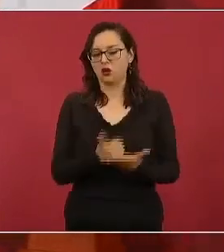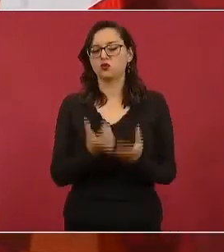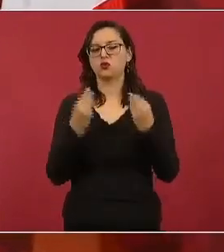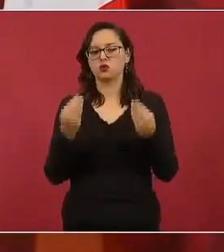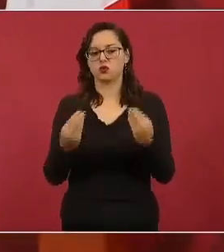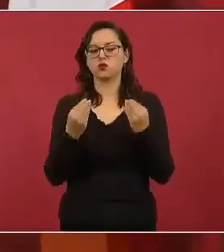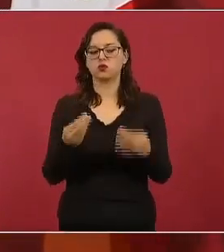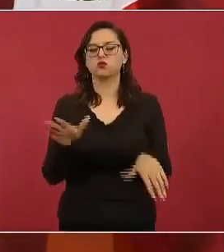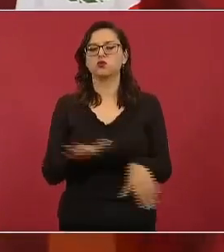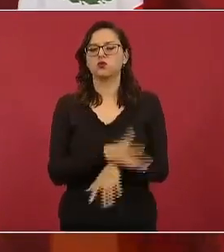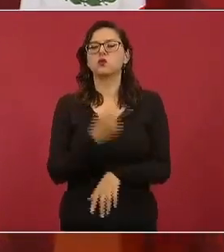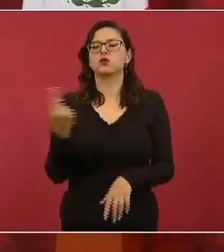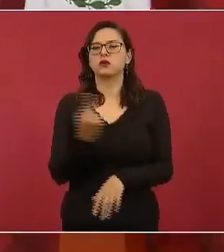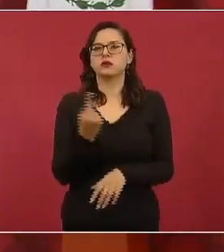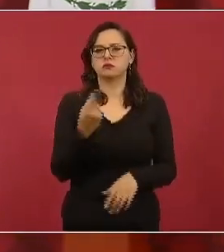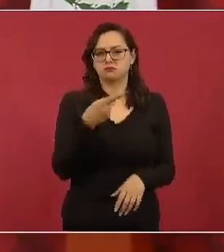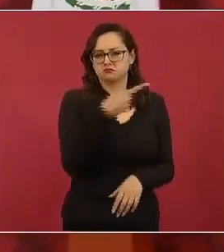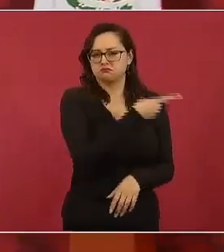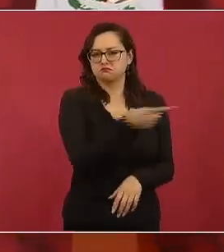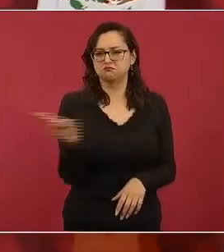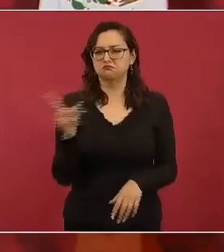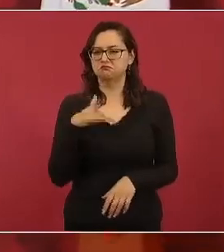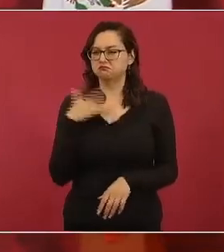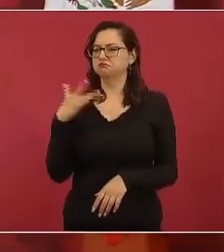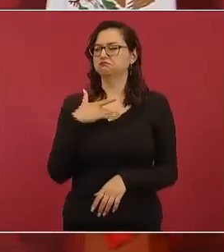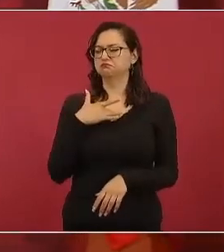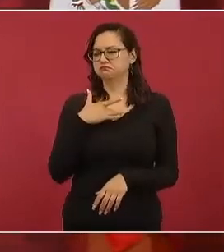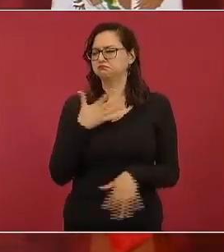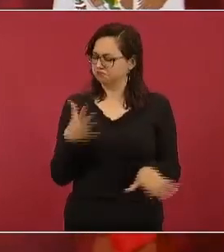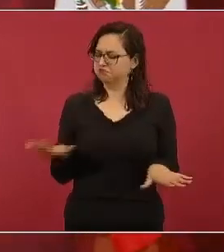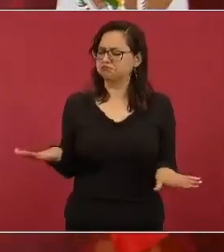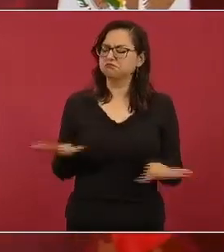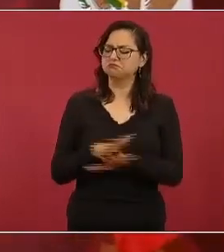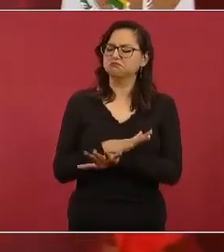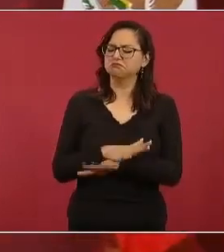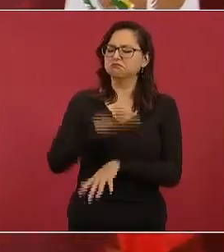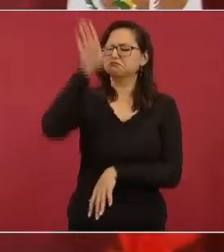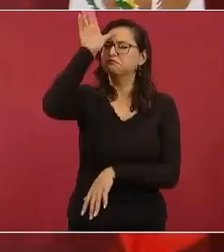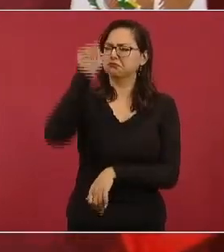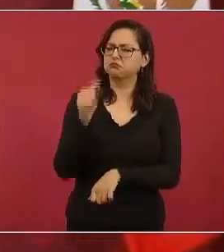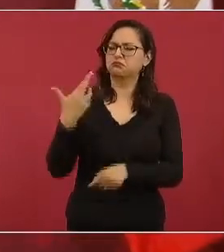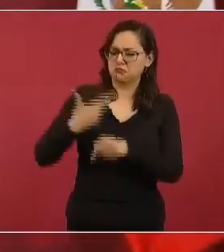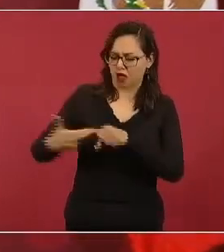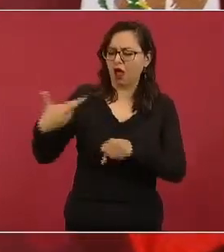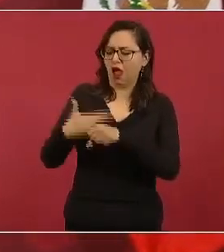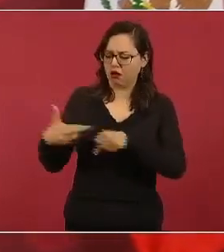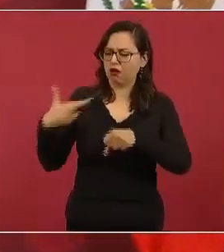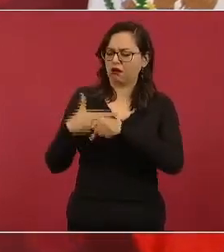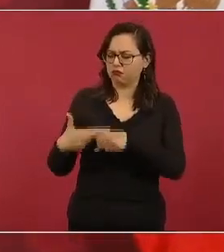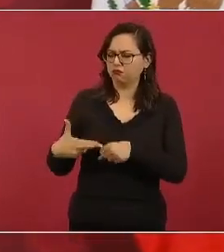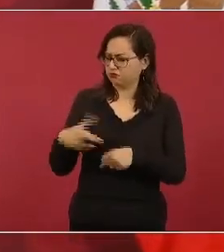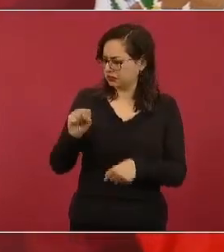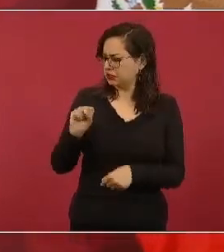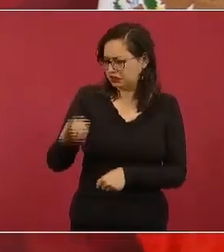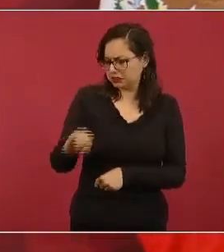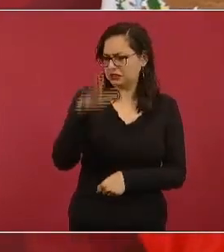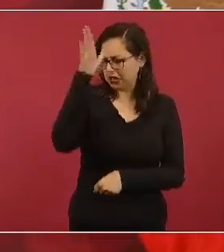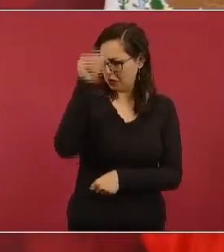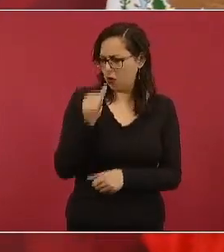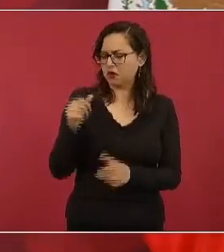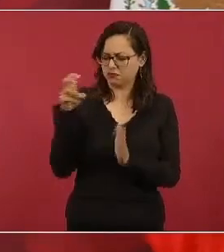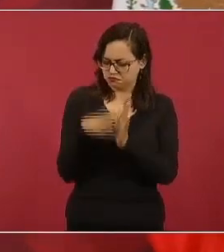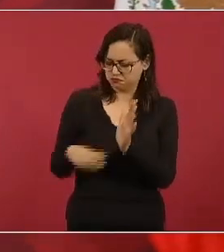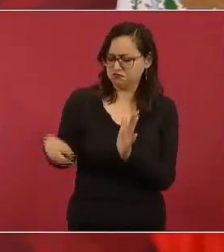están dispuestos a que se llegue a acuerdos, a regularizar su